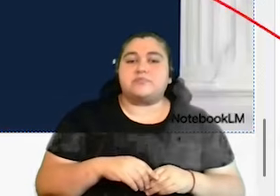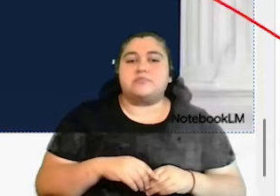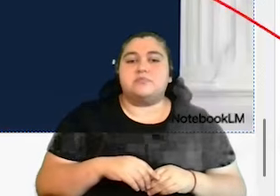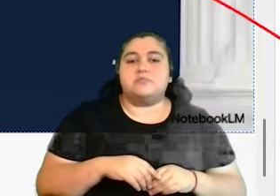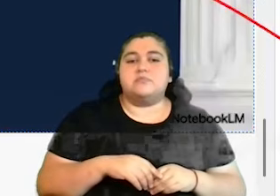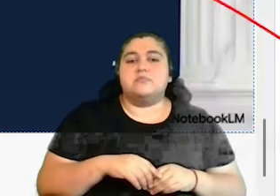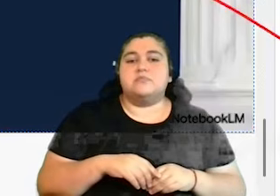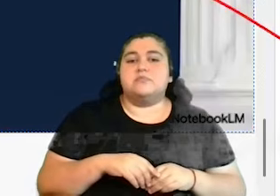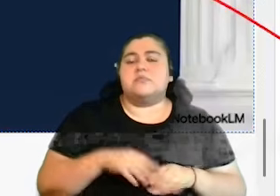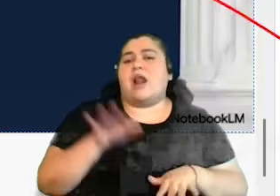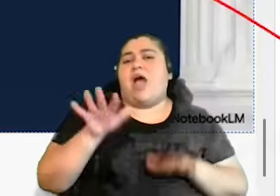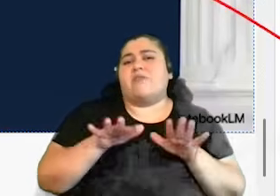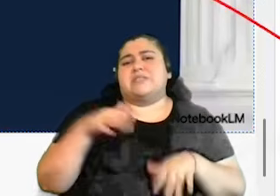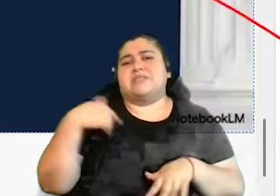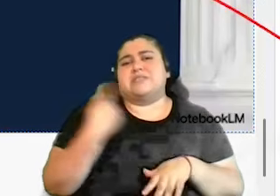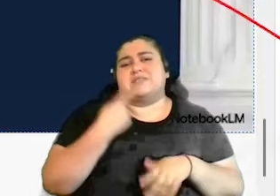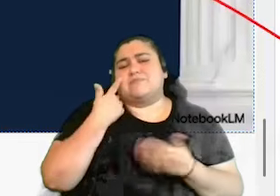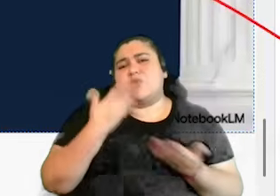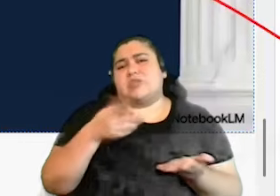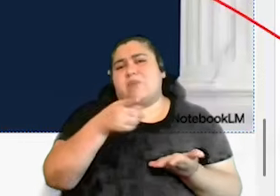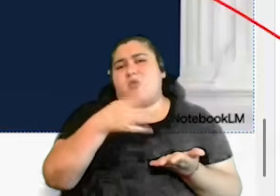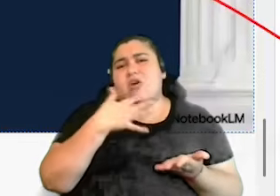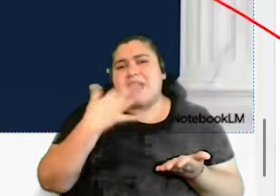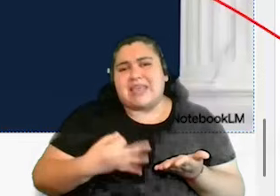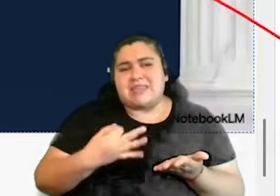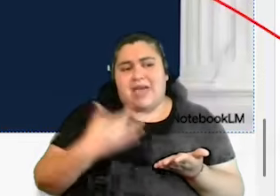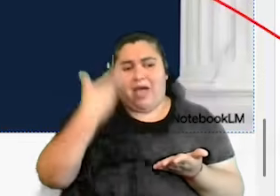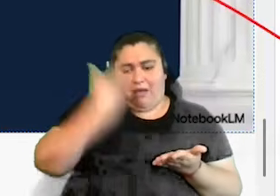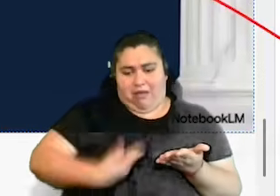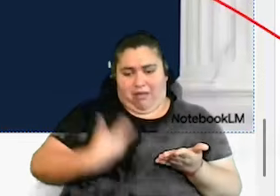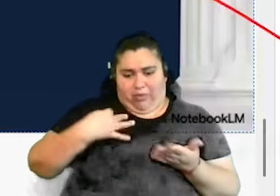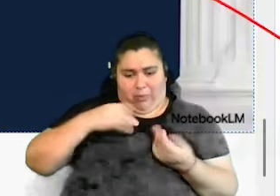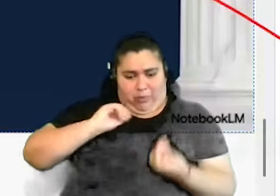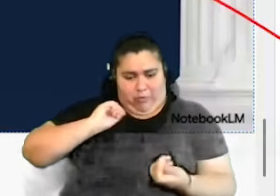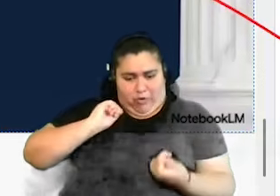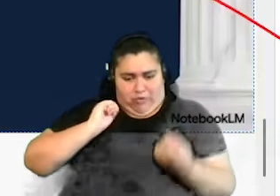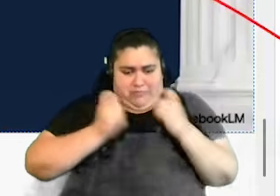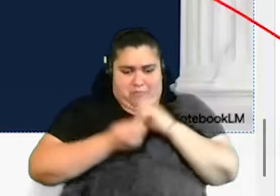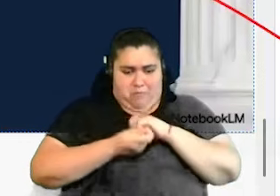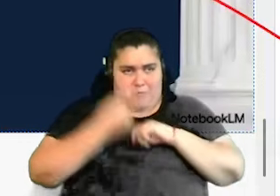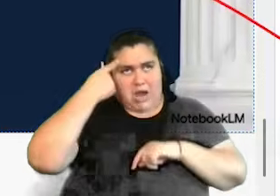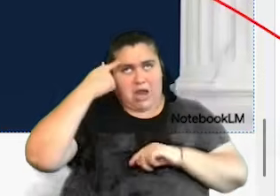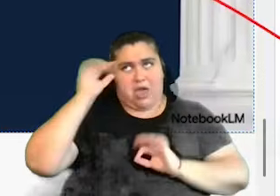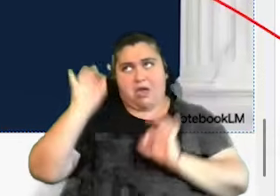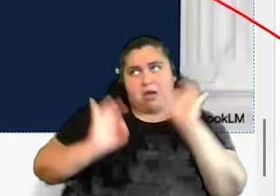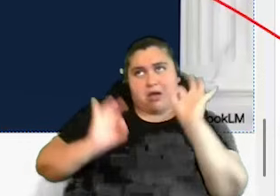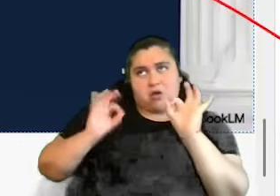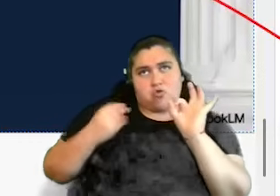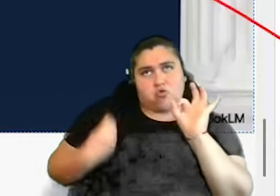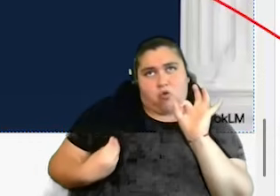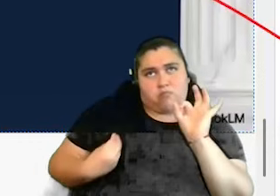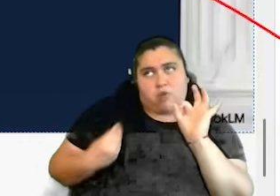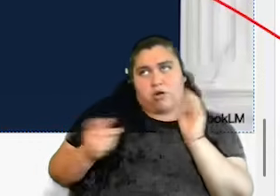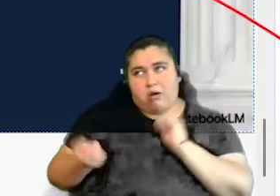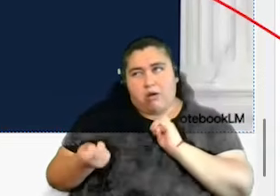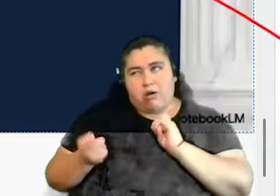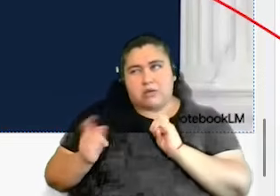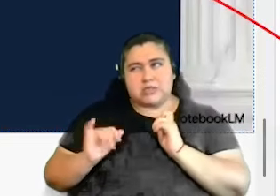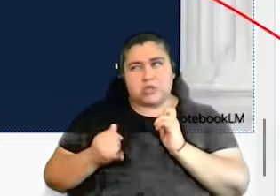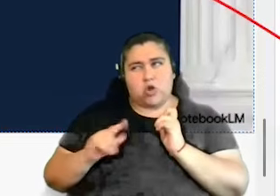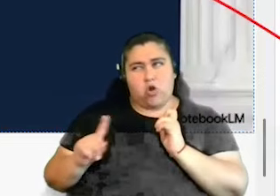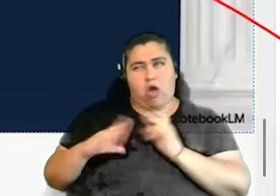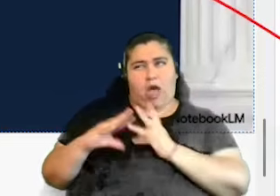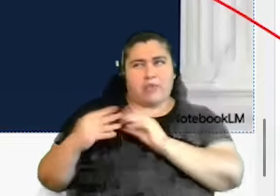es que nos vamos a tener que reinventar para ser perfectibles, ¿no? Ir generando Sí, yo mejores no sé si a lo opciones, mejor porque a esa mí solo